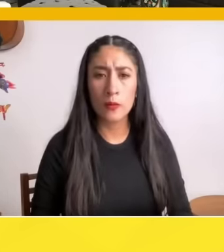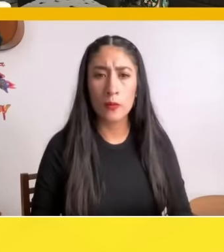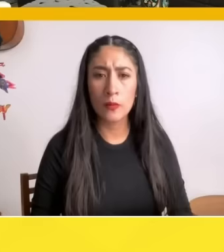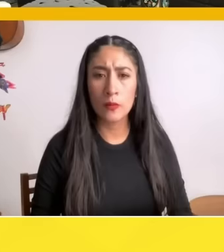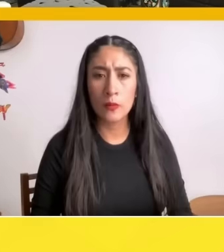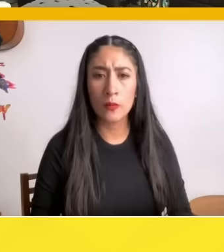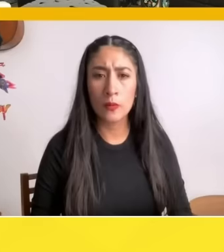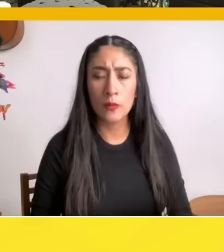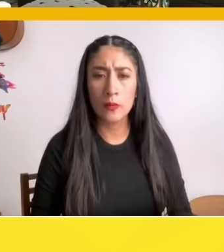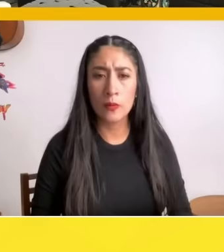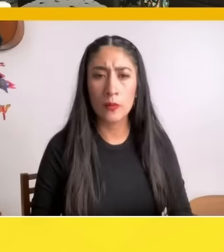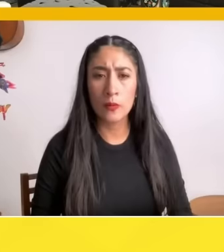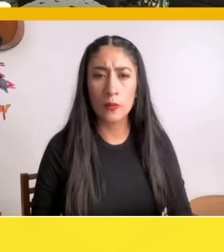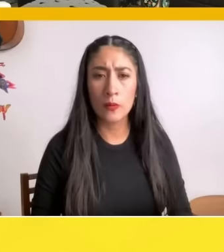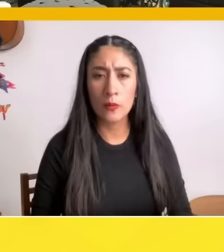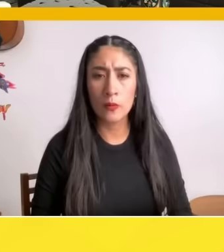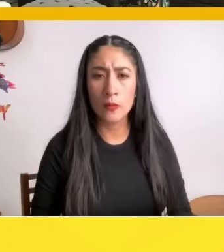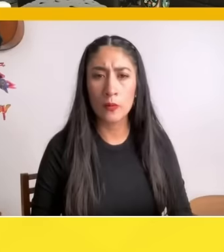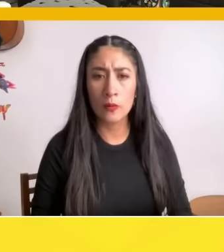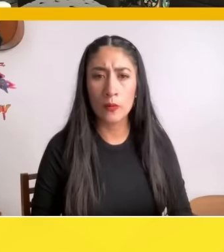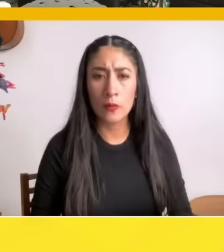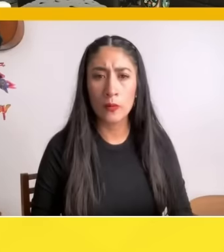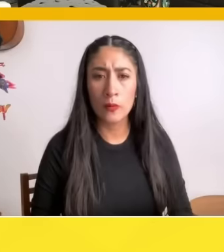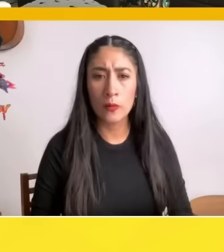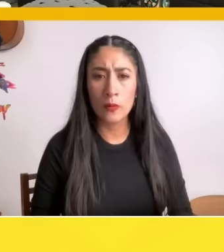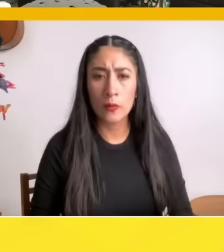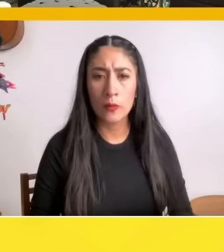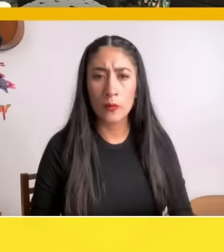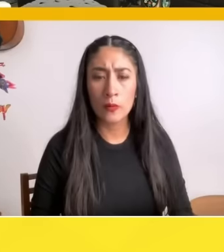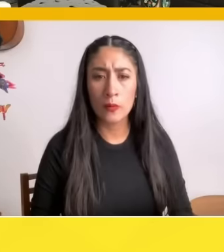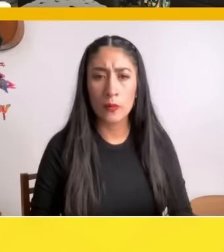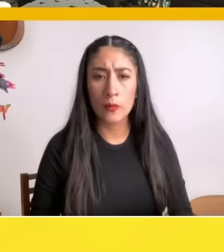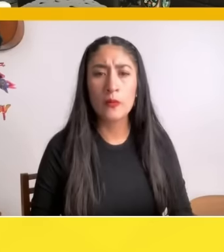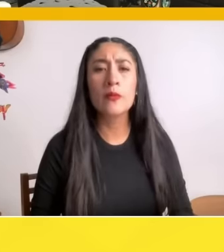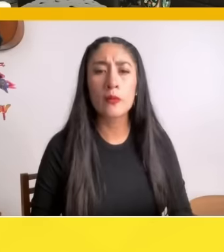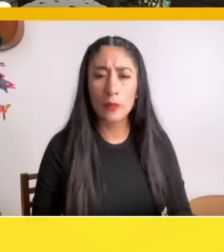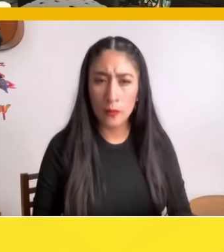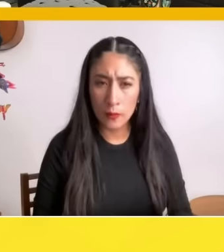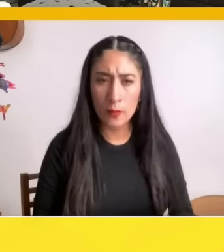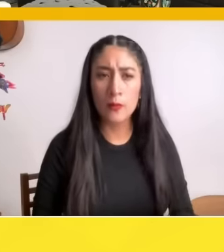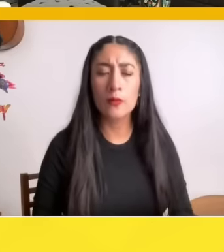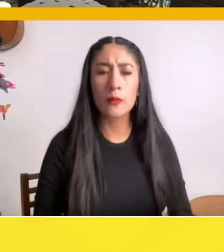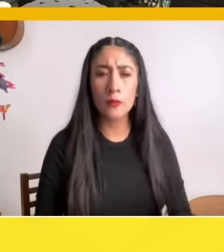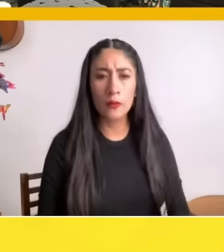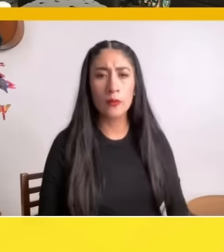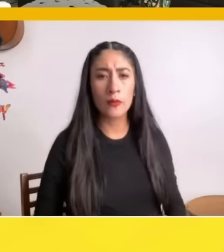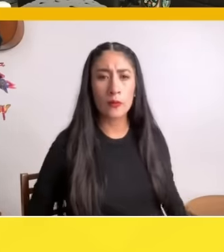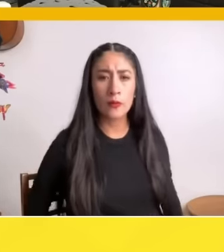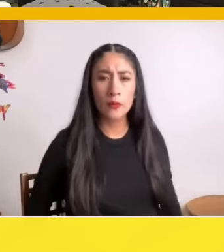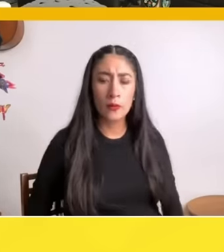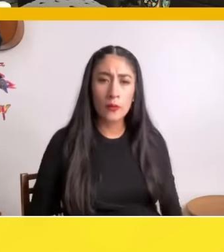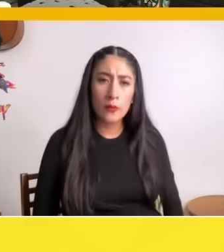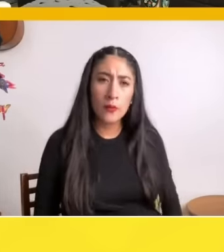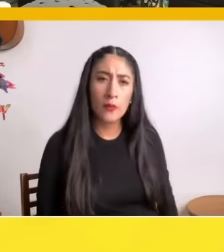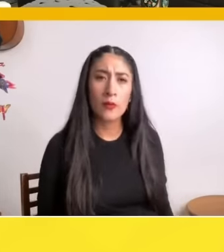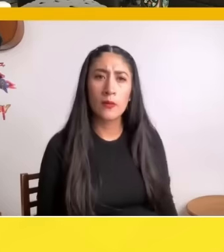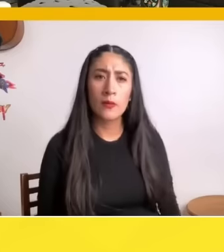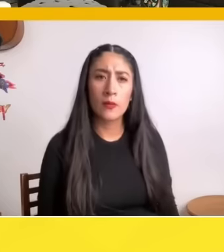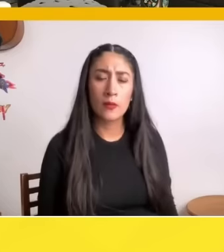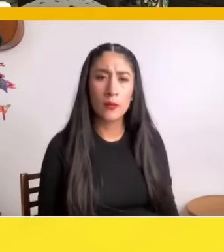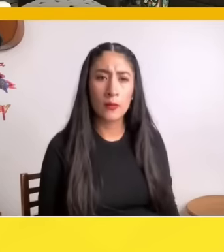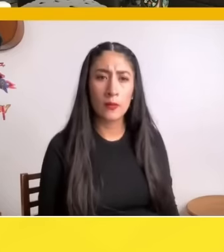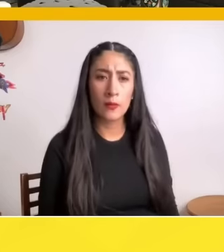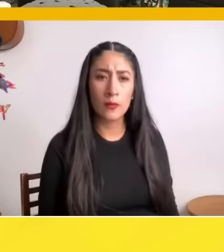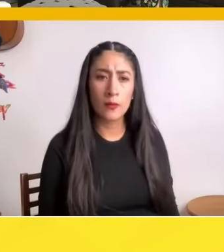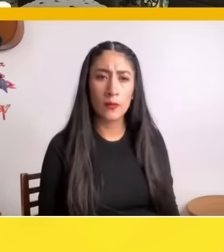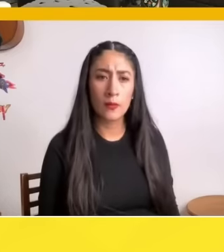ese veto reuniendo dos tercios de los votos cuando el congreso insiste y ahora con mayoría calificada le manda esa